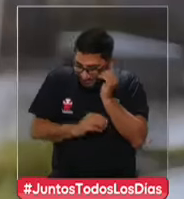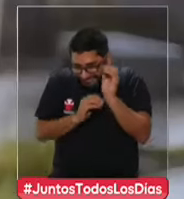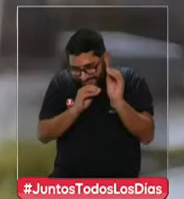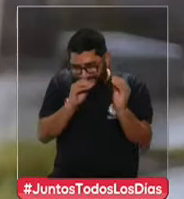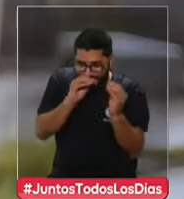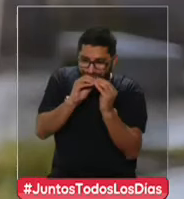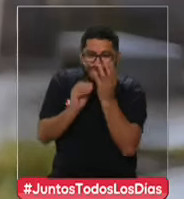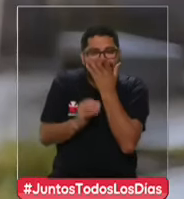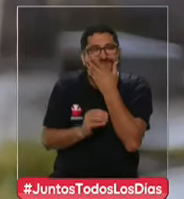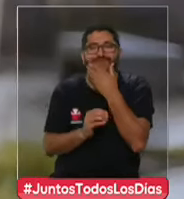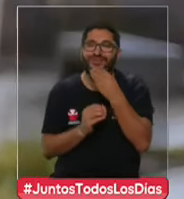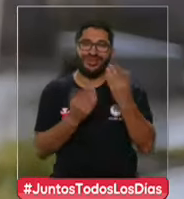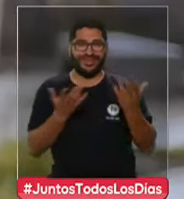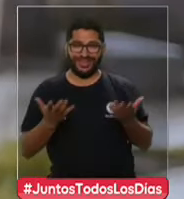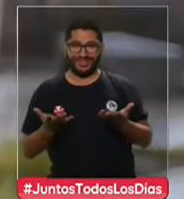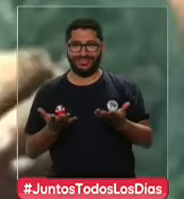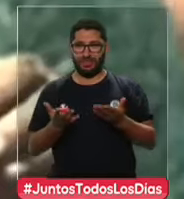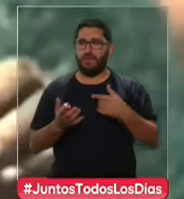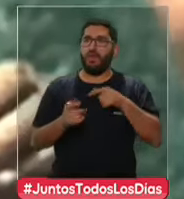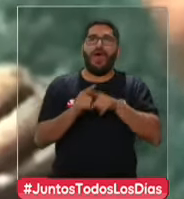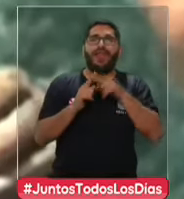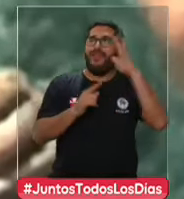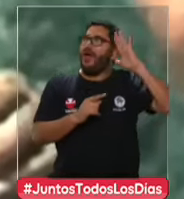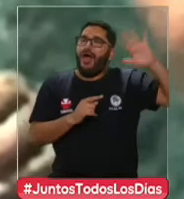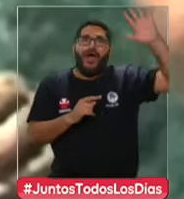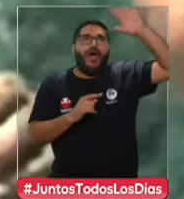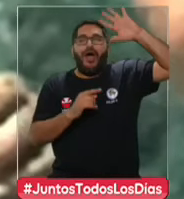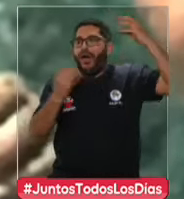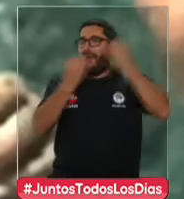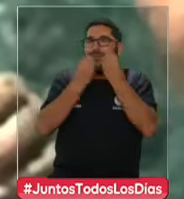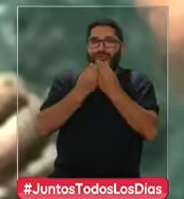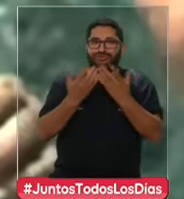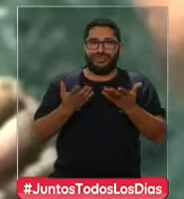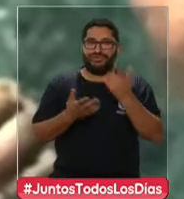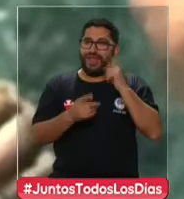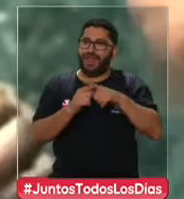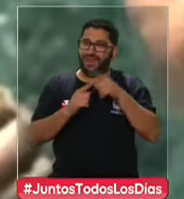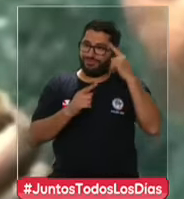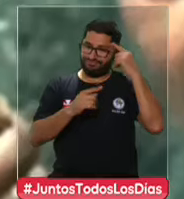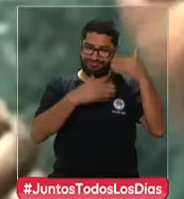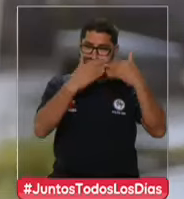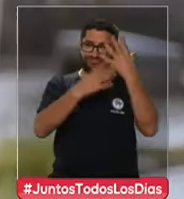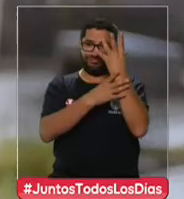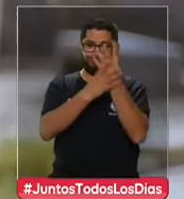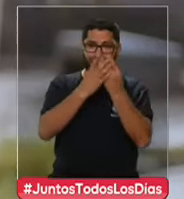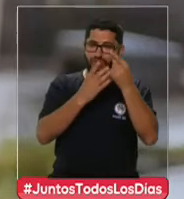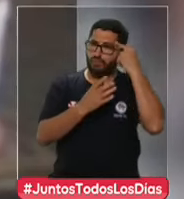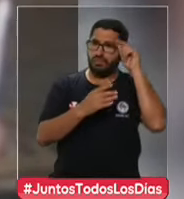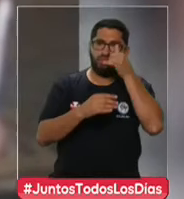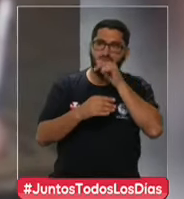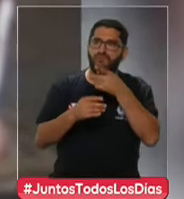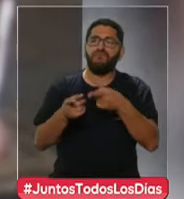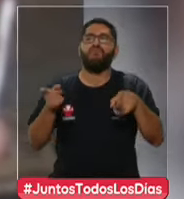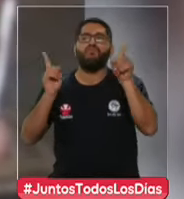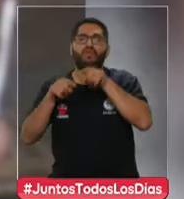bonito, como yo me lo imaginaba. Se acabaron esos hermosos días y nos fuimos de nuevo a San Felipe.